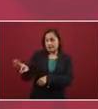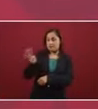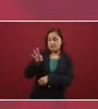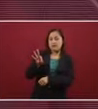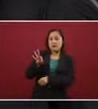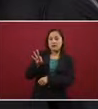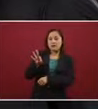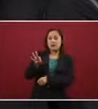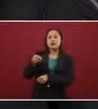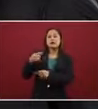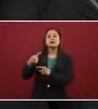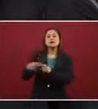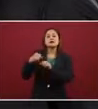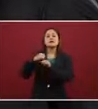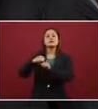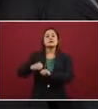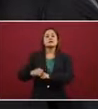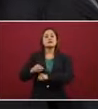anticorrupción.